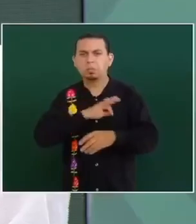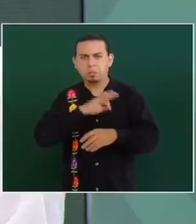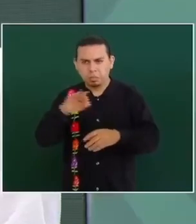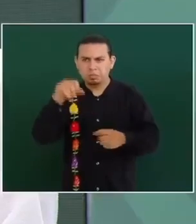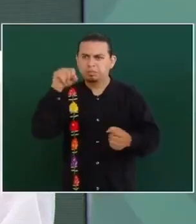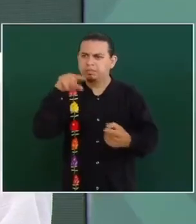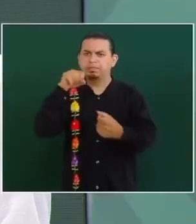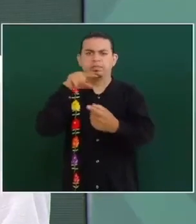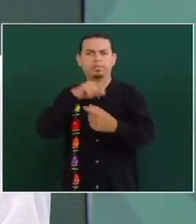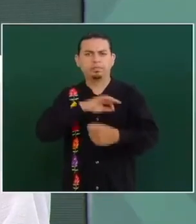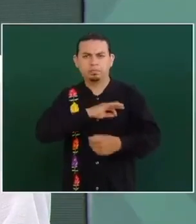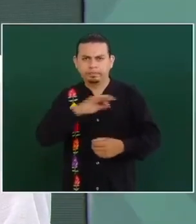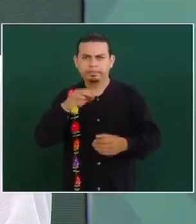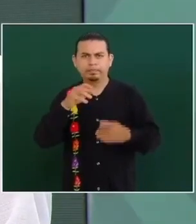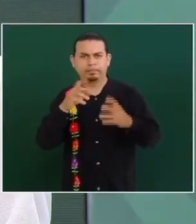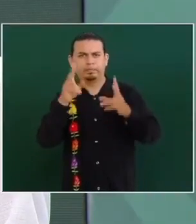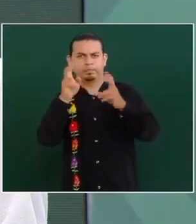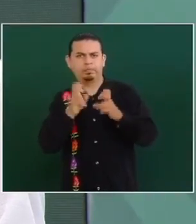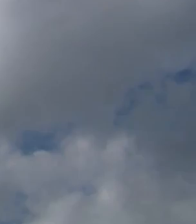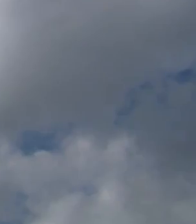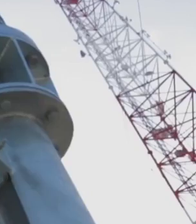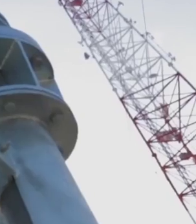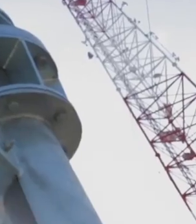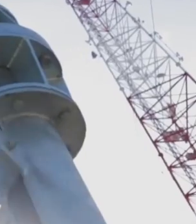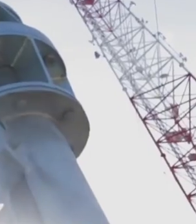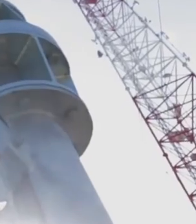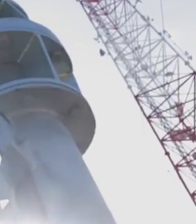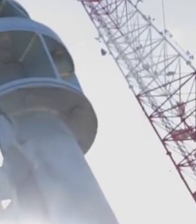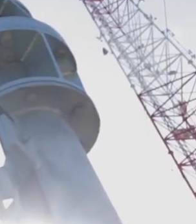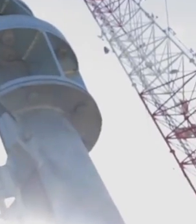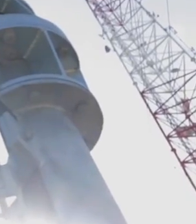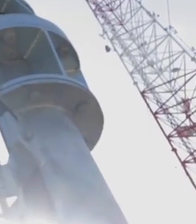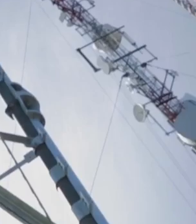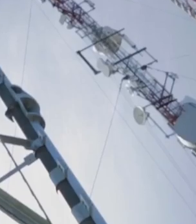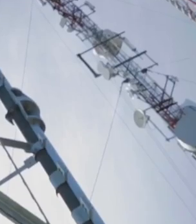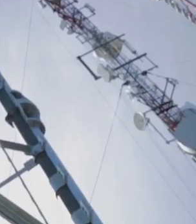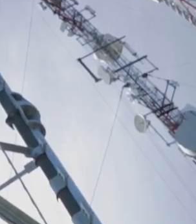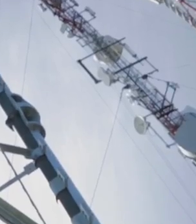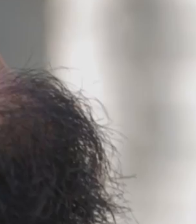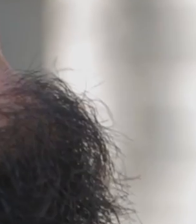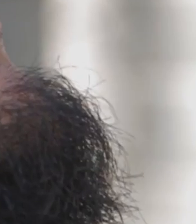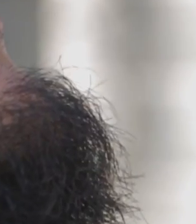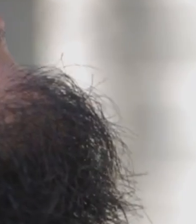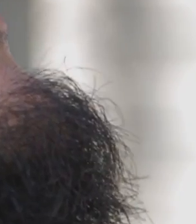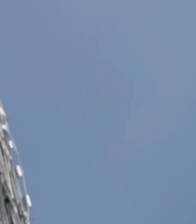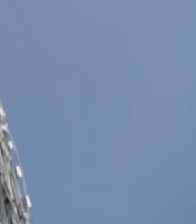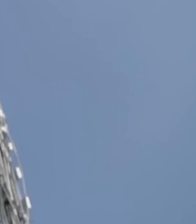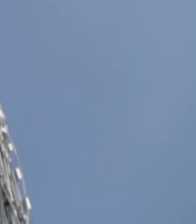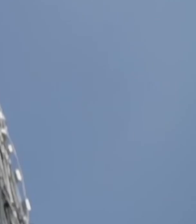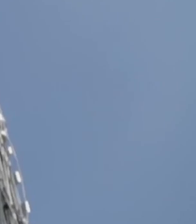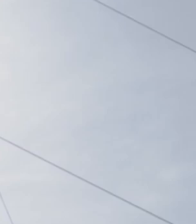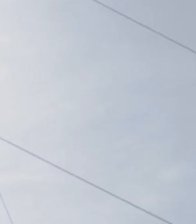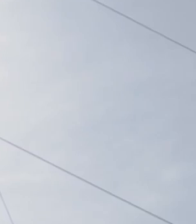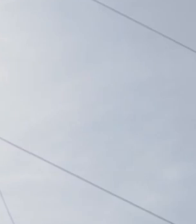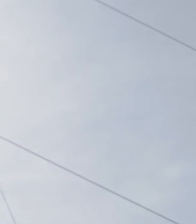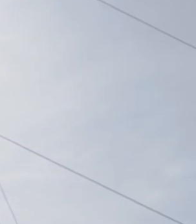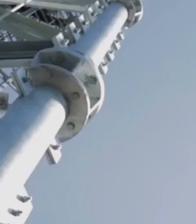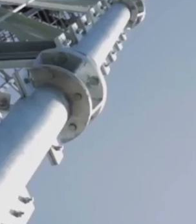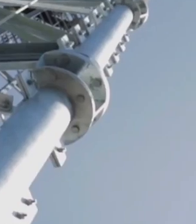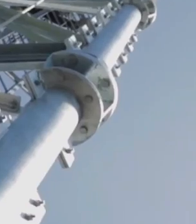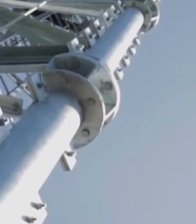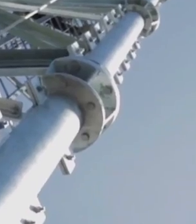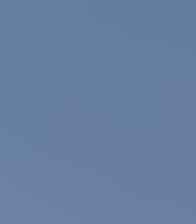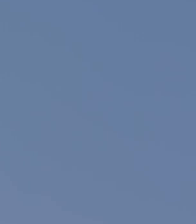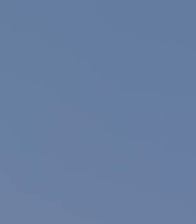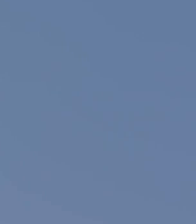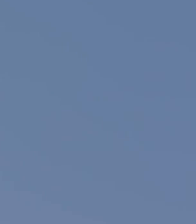red que utilizan empresas particulares. Entonces, estaba